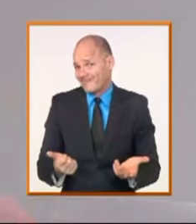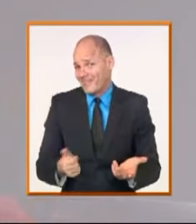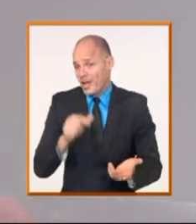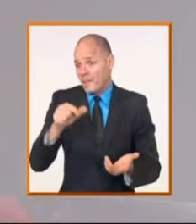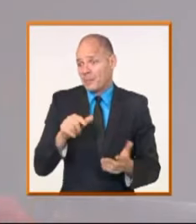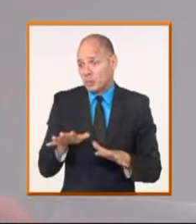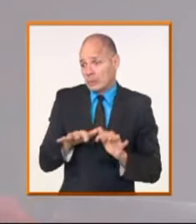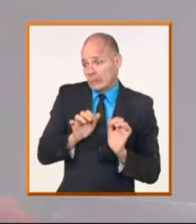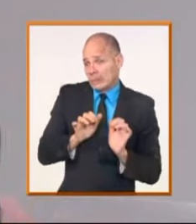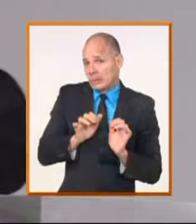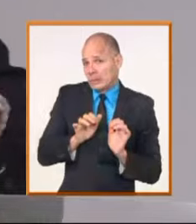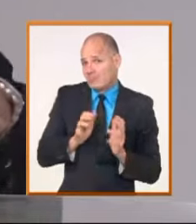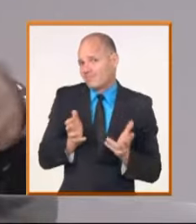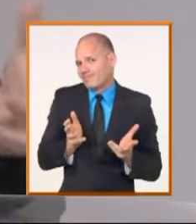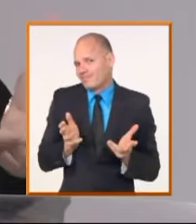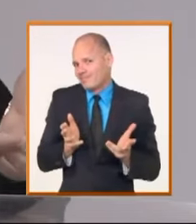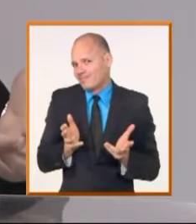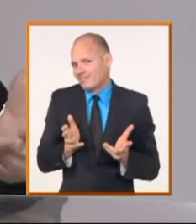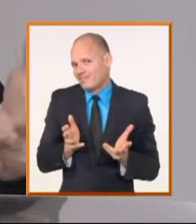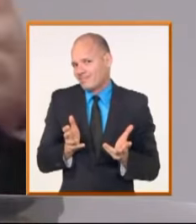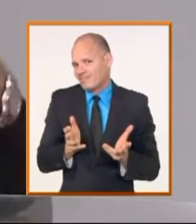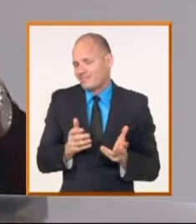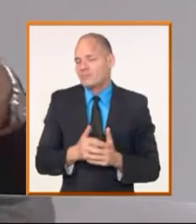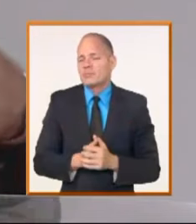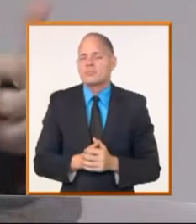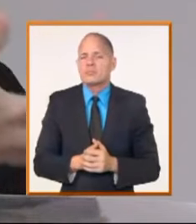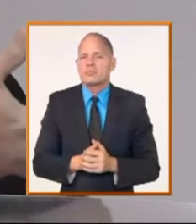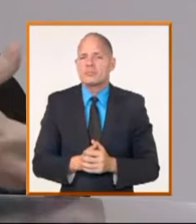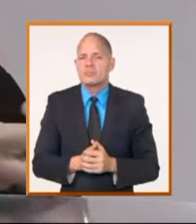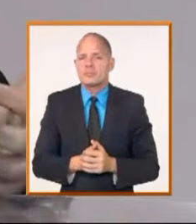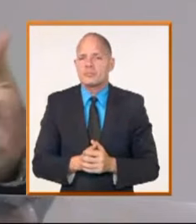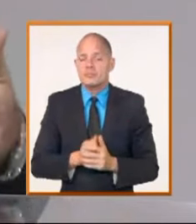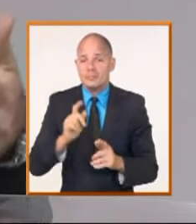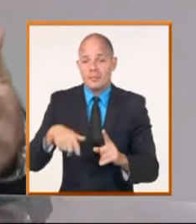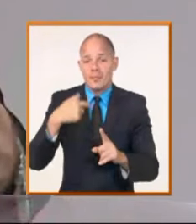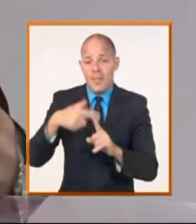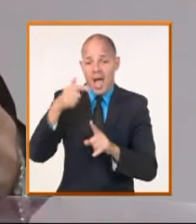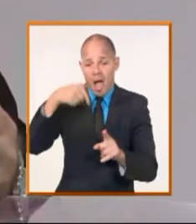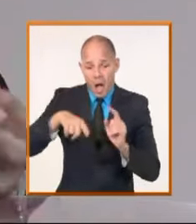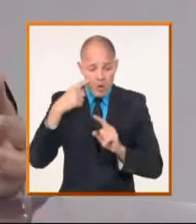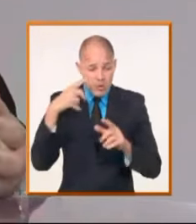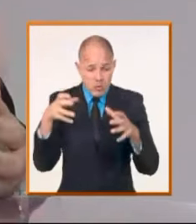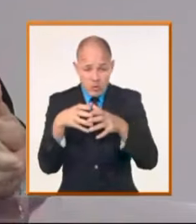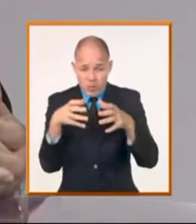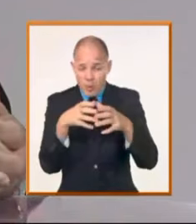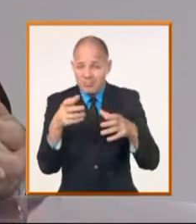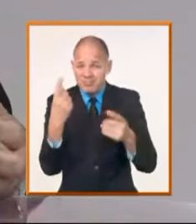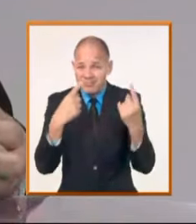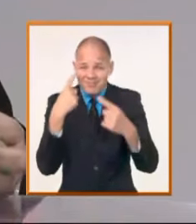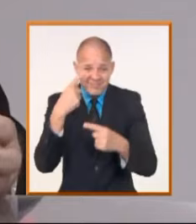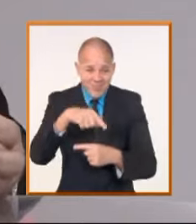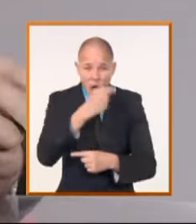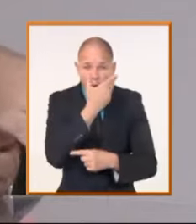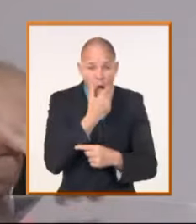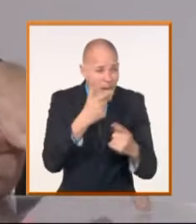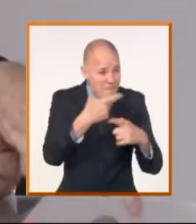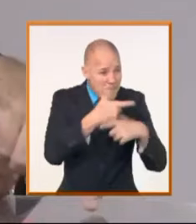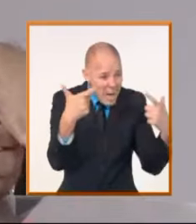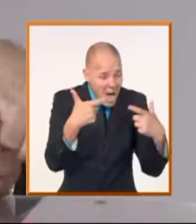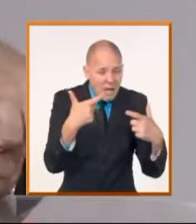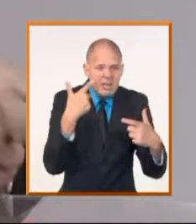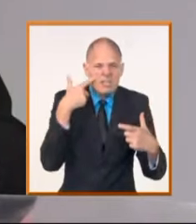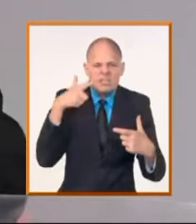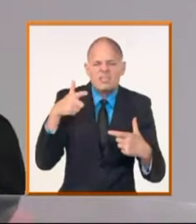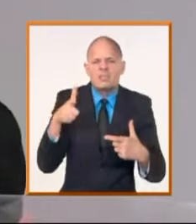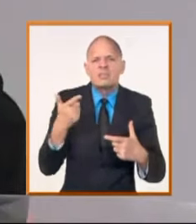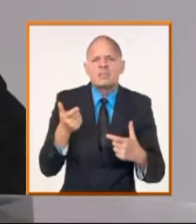al lado de Israel dentro de Estados Unidos. La oposición ha sido más en otros sectores, sobre todo en los sectores más jóvenes de la población estadounidense. Hay unos sondeos